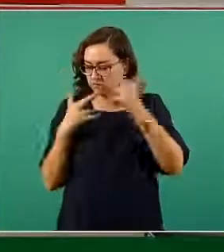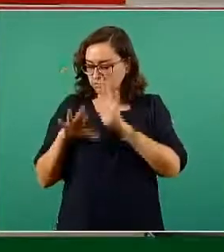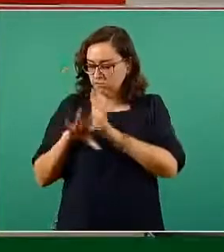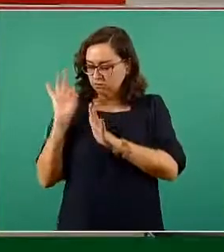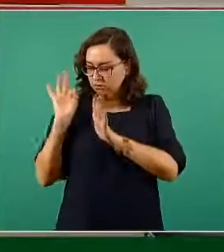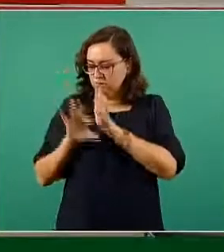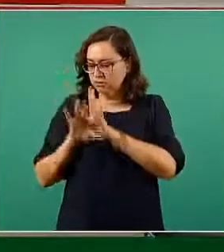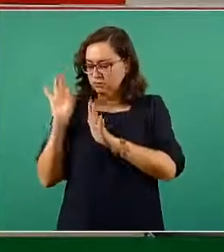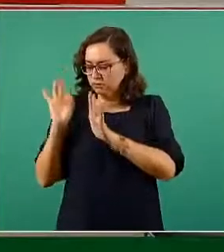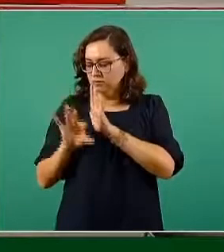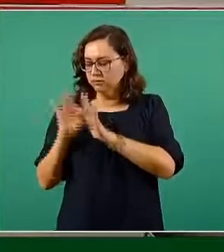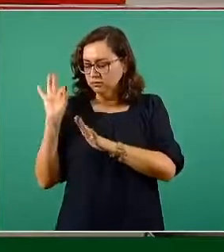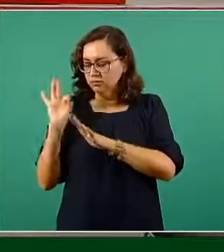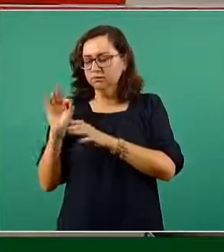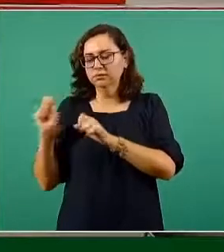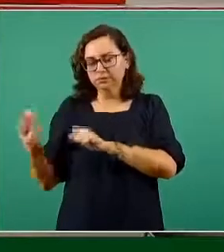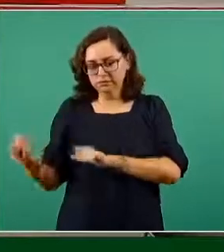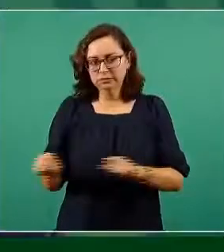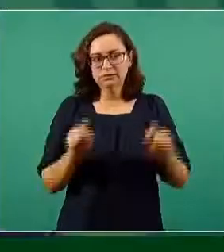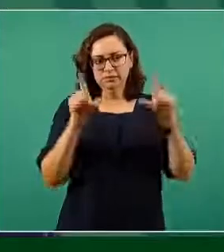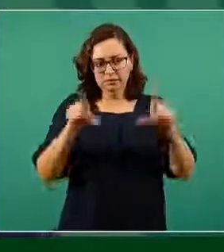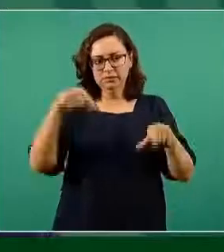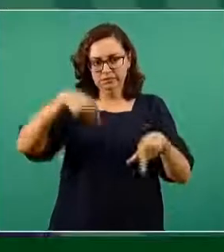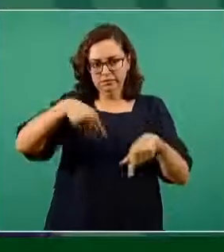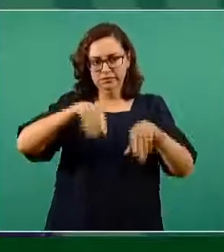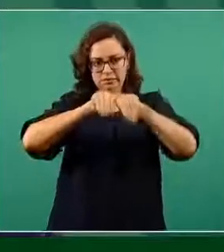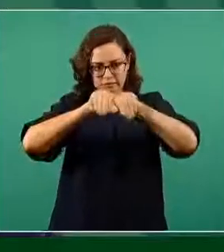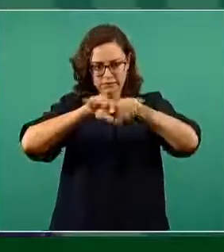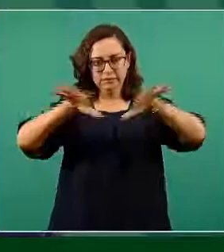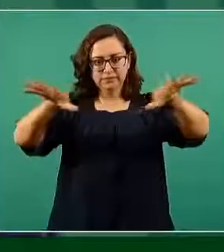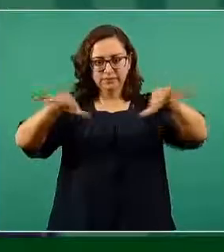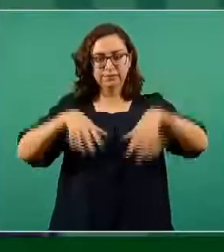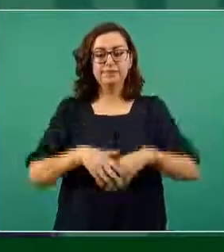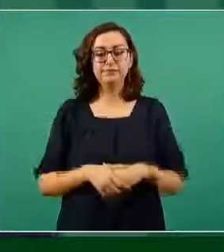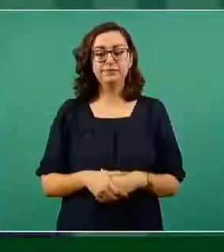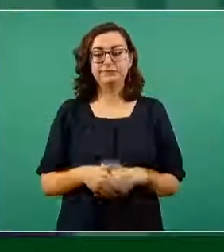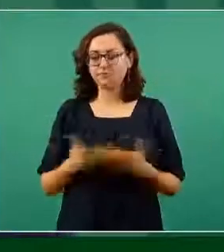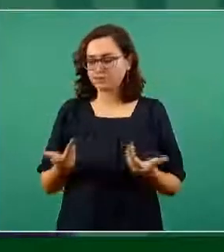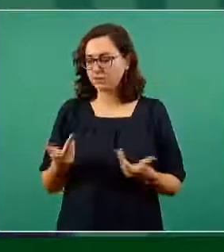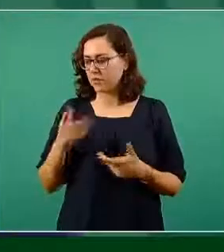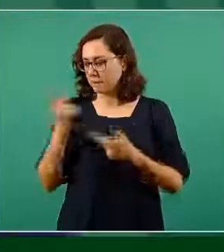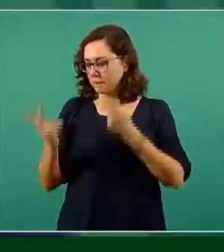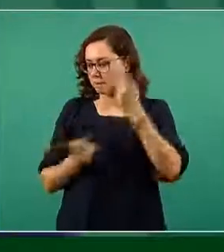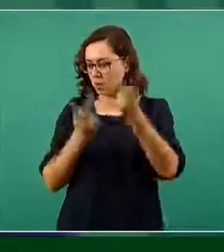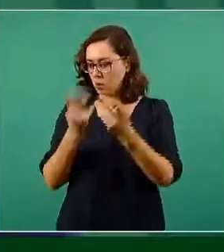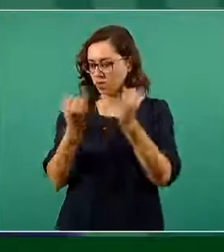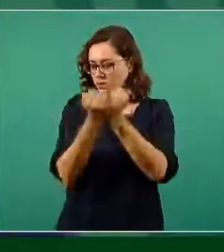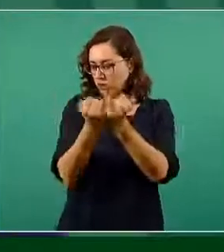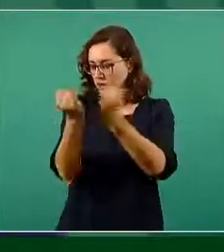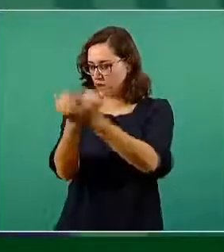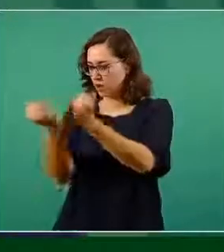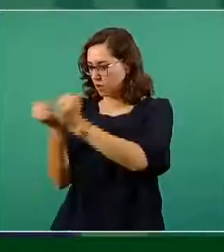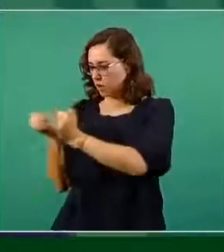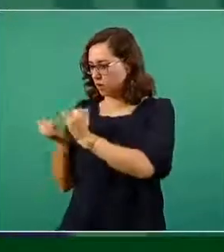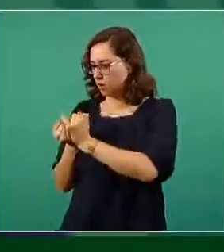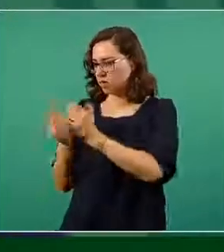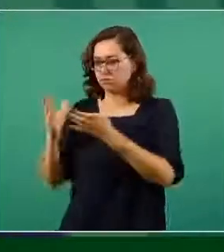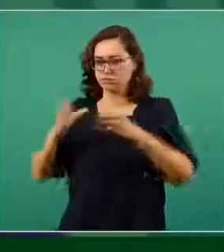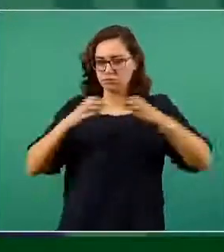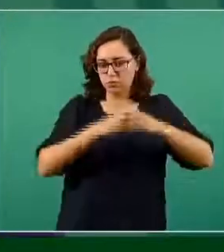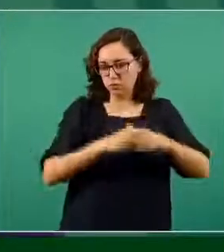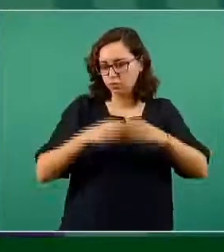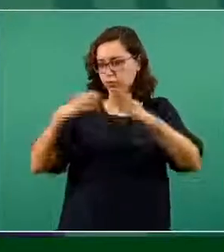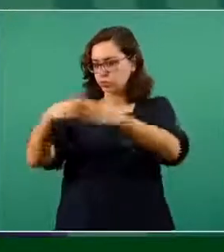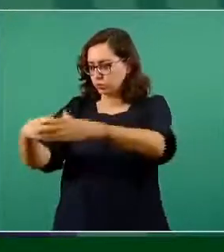y obviamente identifica aquellas que integran la mayor cantidad de preguntas similares y que por lo tanto entonces